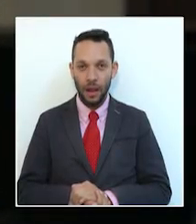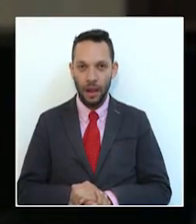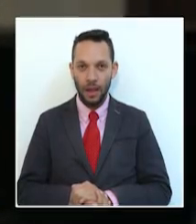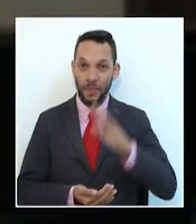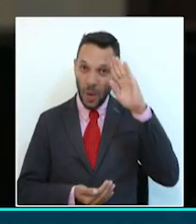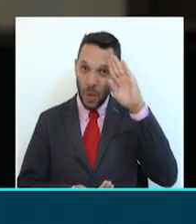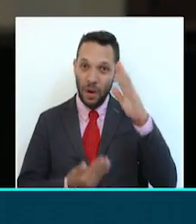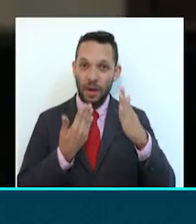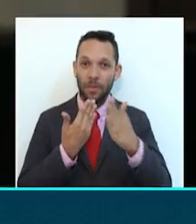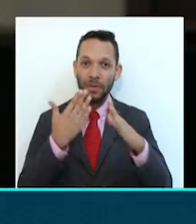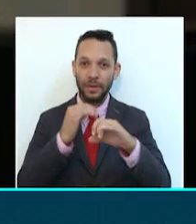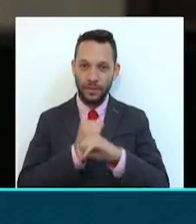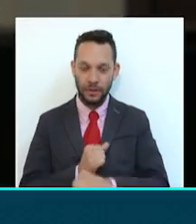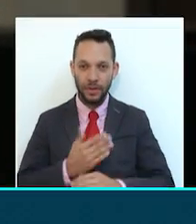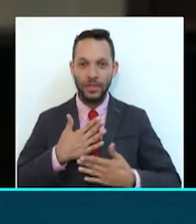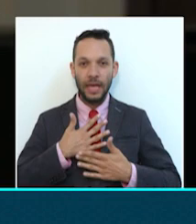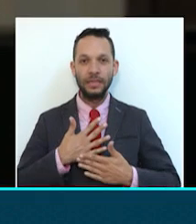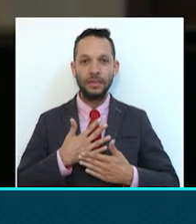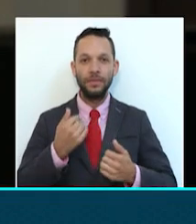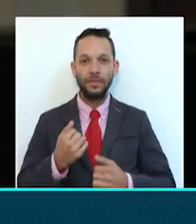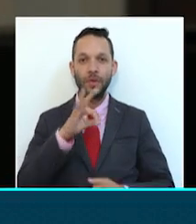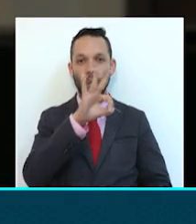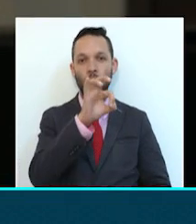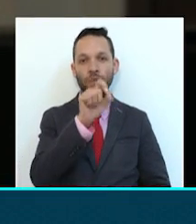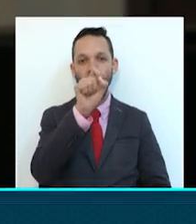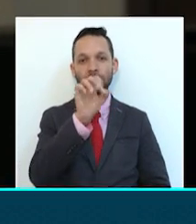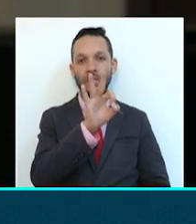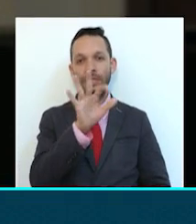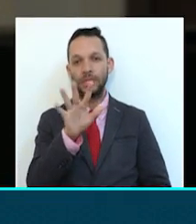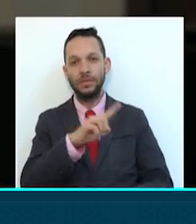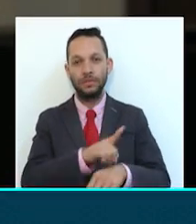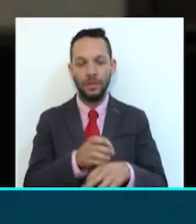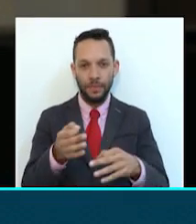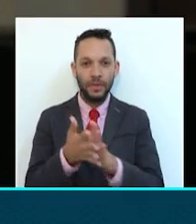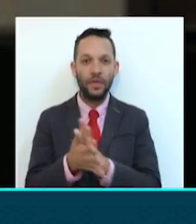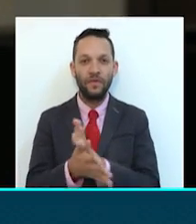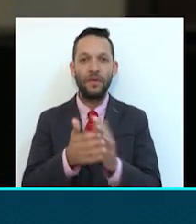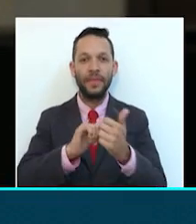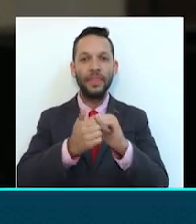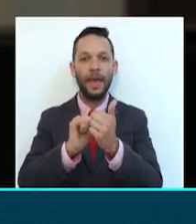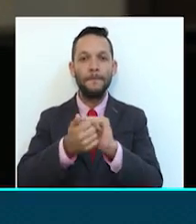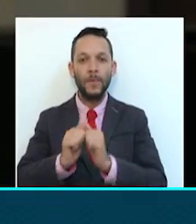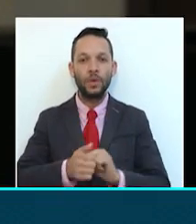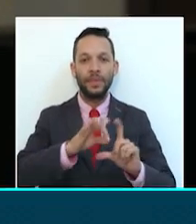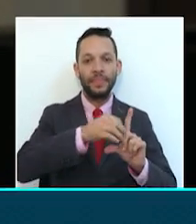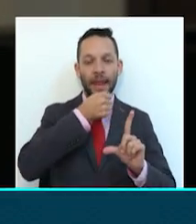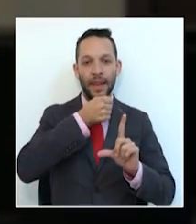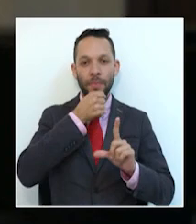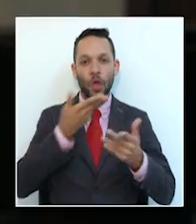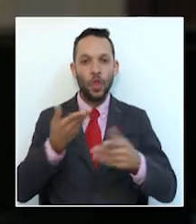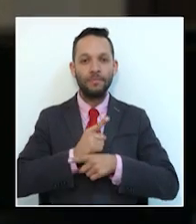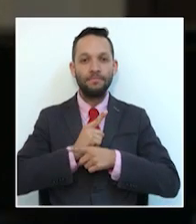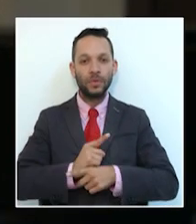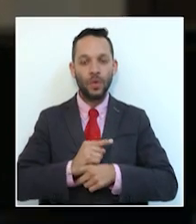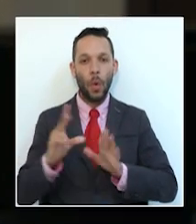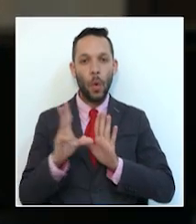Hola, ¿qué tal? Muy buena noche, saludo cordial, 8.35 minutos, bienvenidos a la información deportiva en Telecafé Noticias. Nos encontramos en directo desde el Hotel